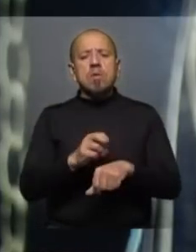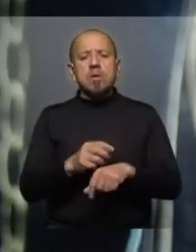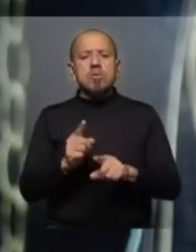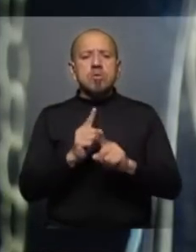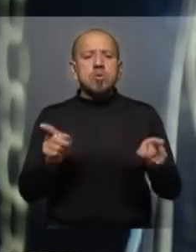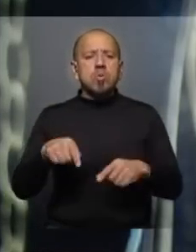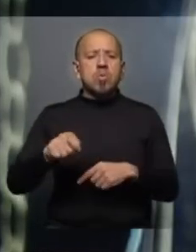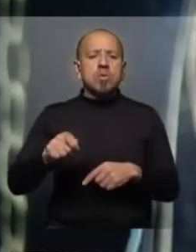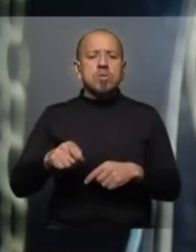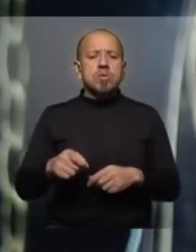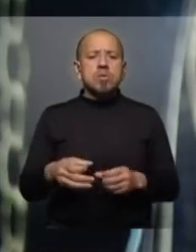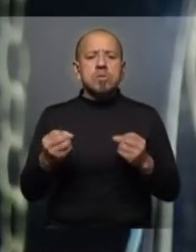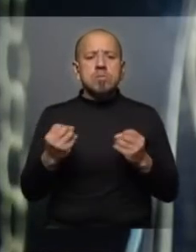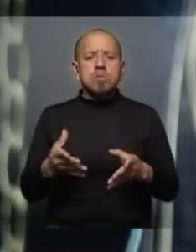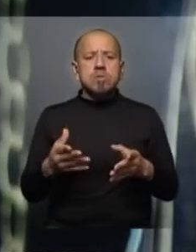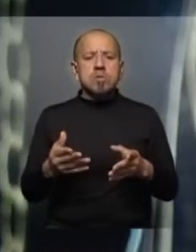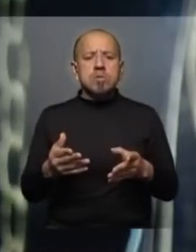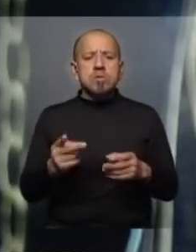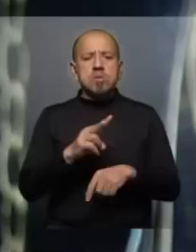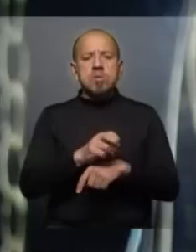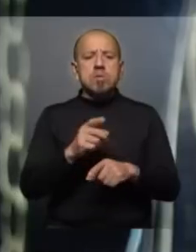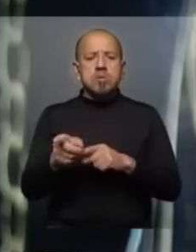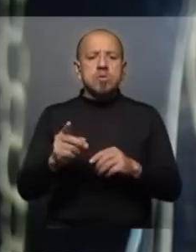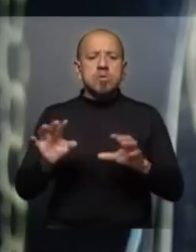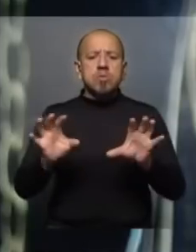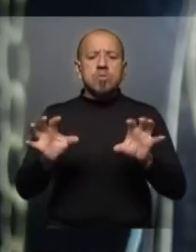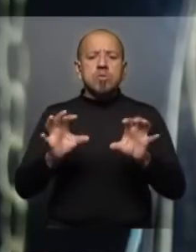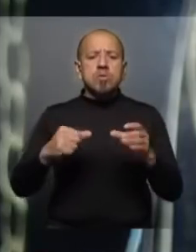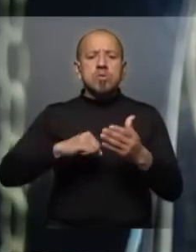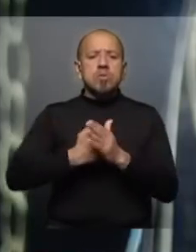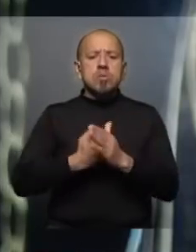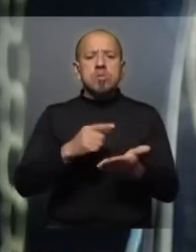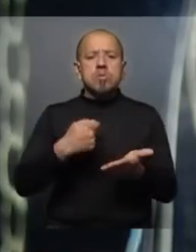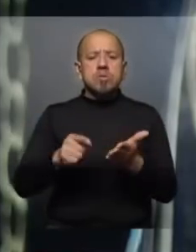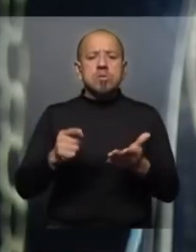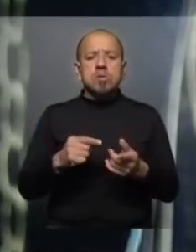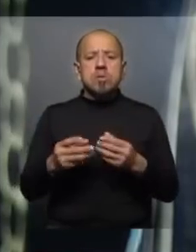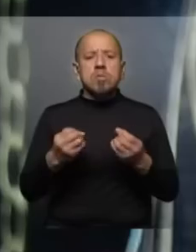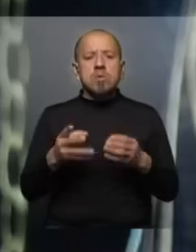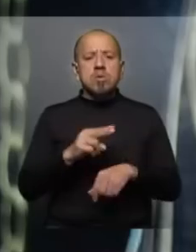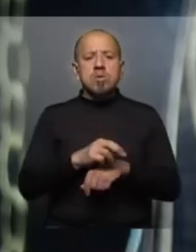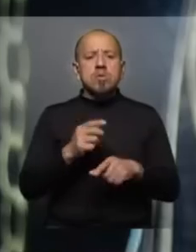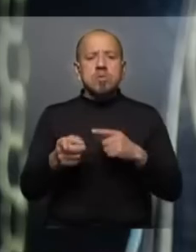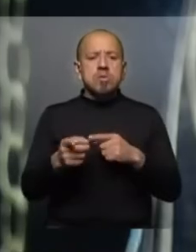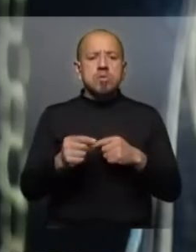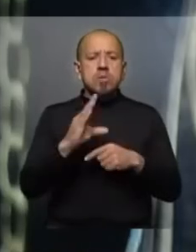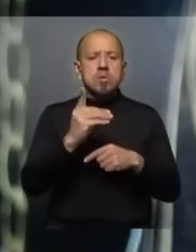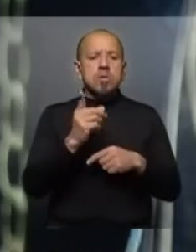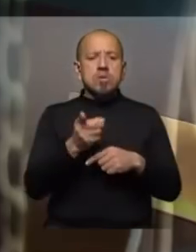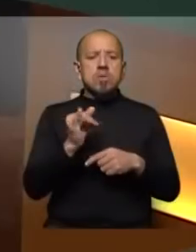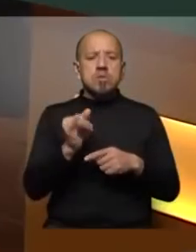jueces o por qué los fiscales y no los funcionarios del Banco Central o por qué los fiscales y no los funcionarios de la